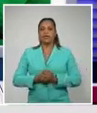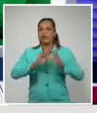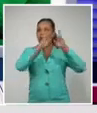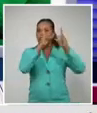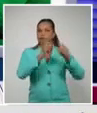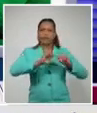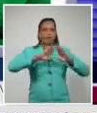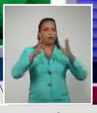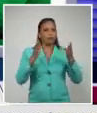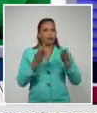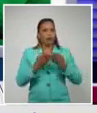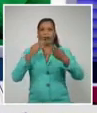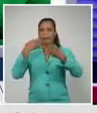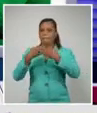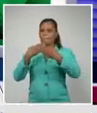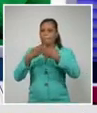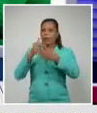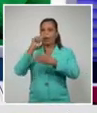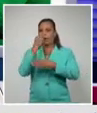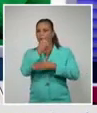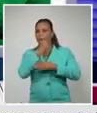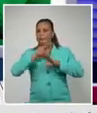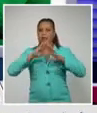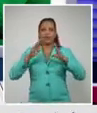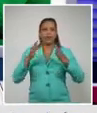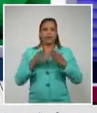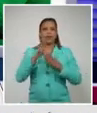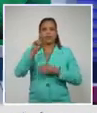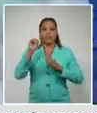del estudio de estas